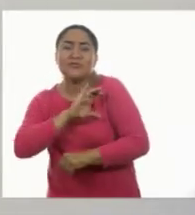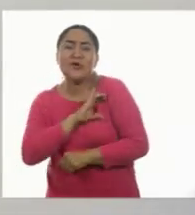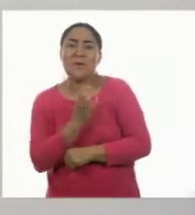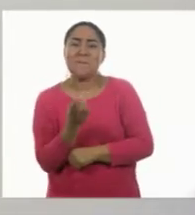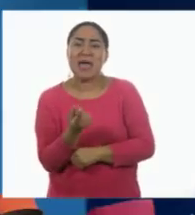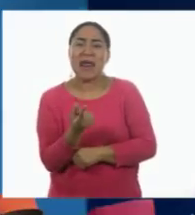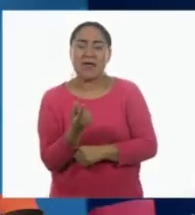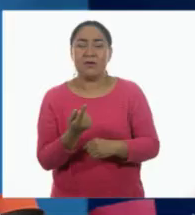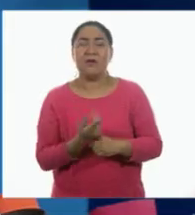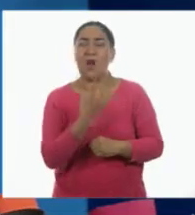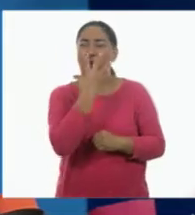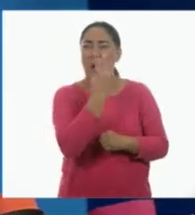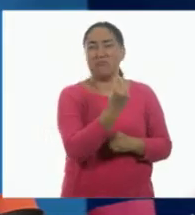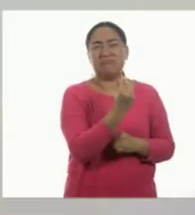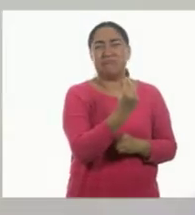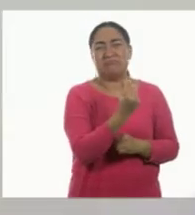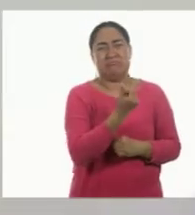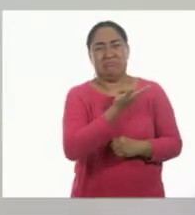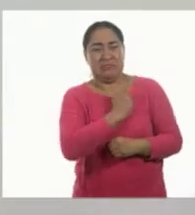que a los lobos.